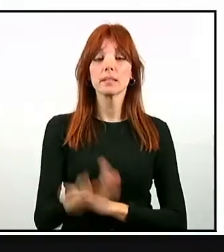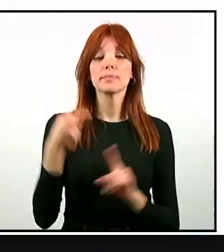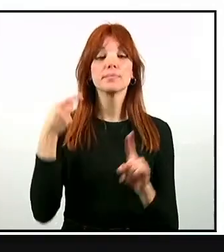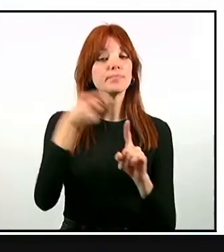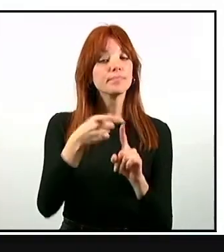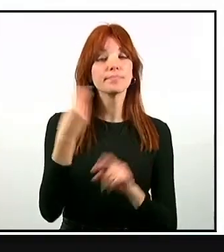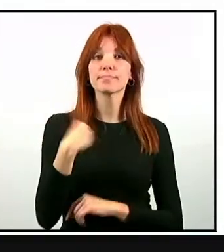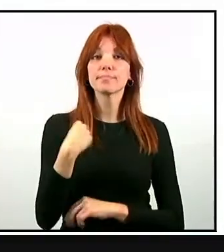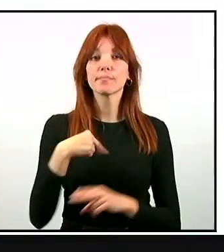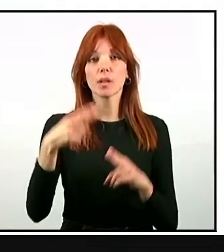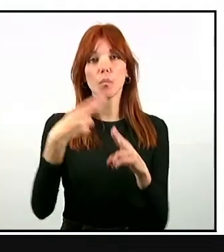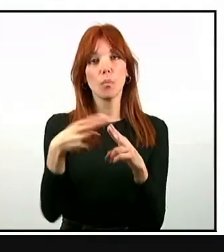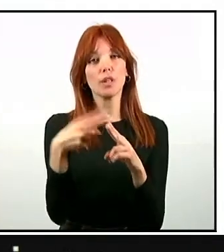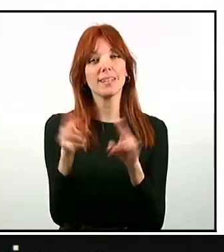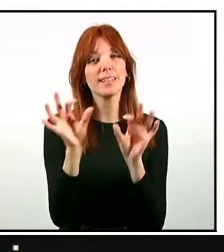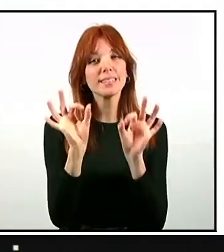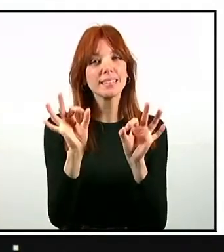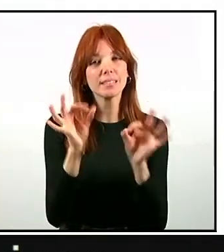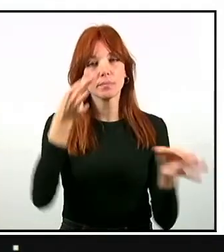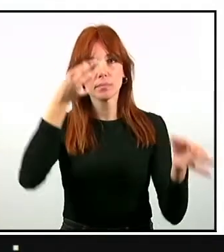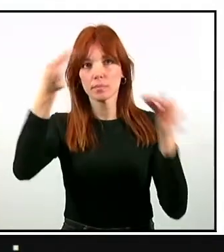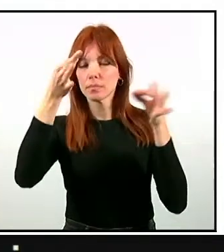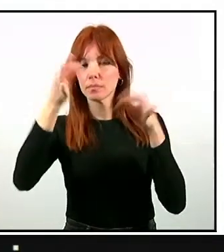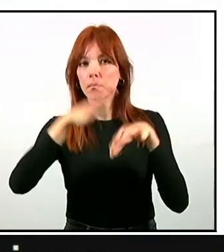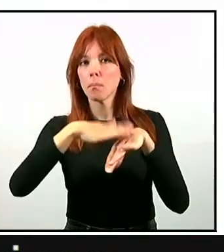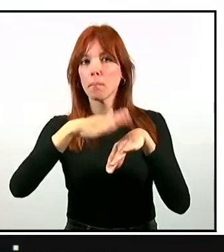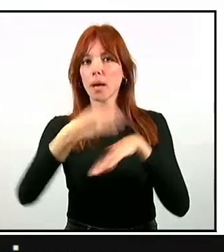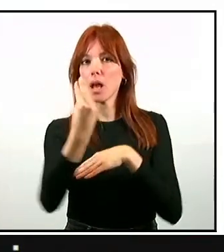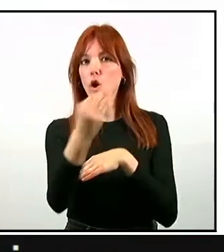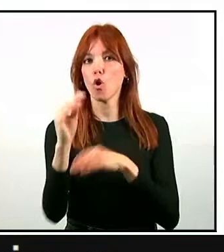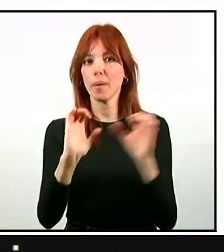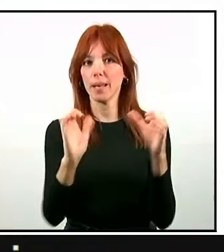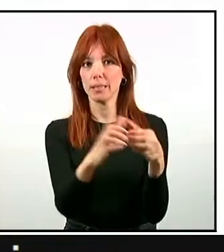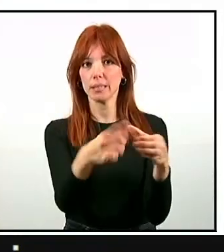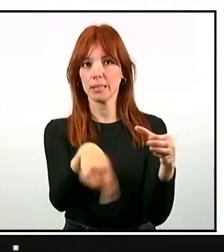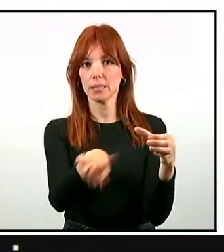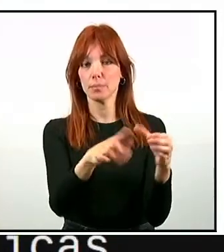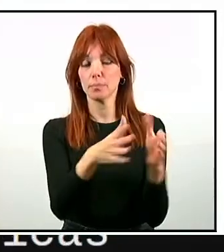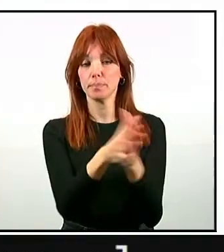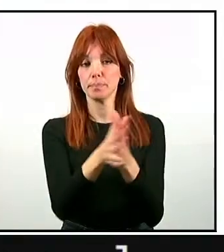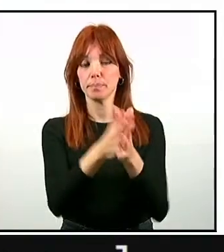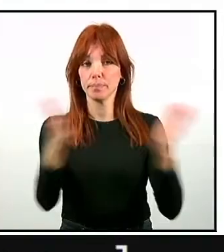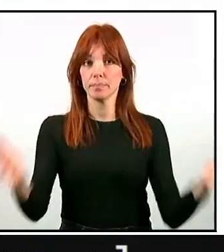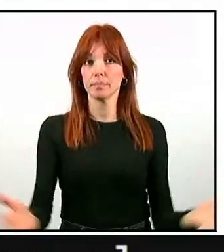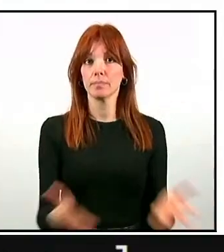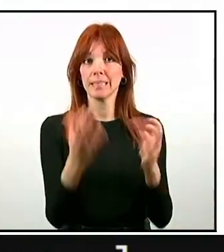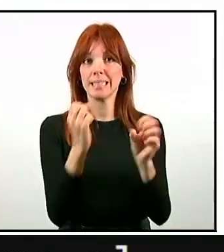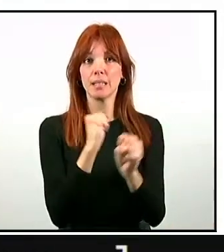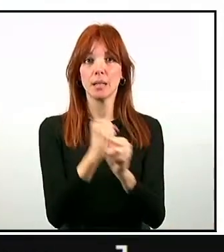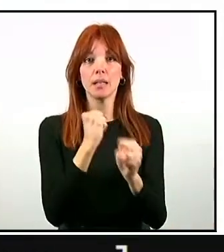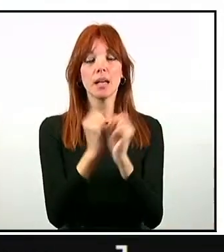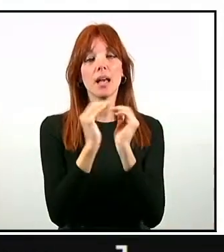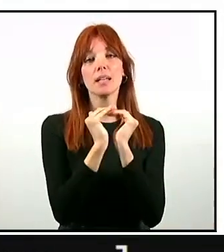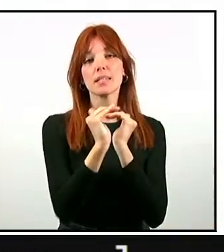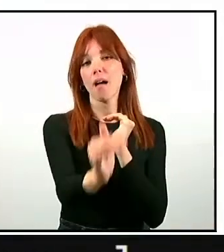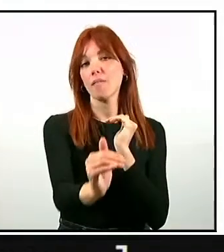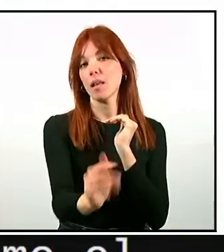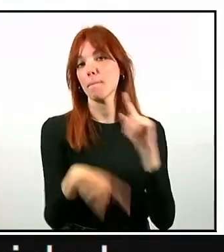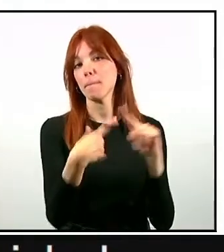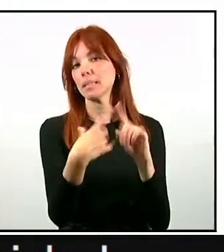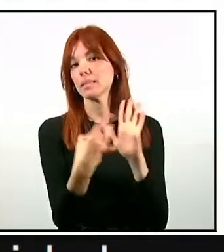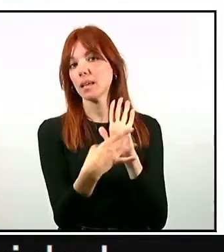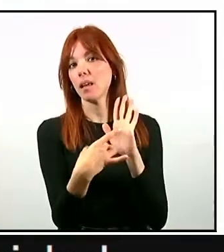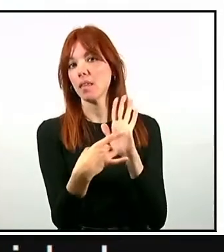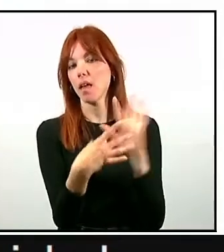dedicar a políticas específicas para jóvenes. Políticas como el impulso de un empleo estable y de calidad, conectado con